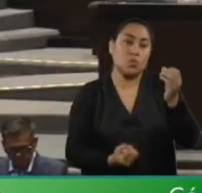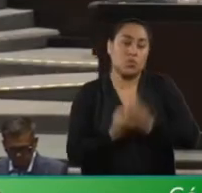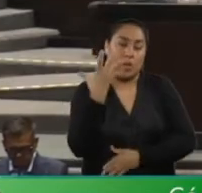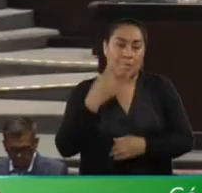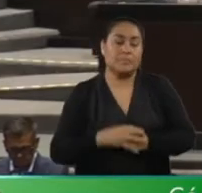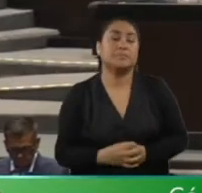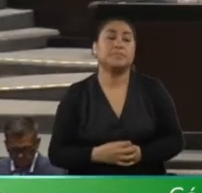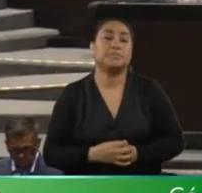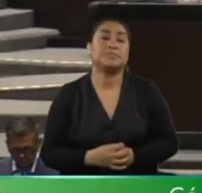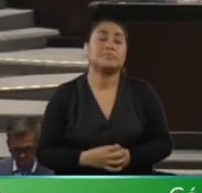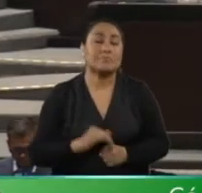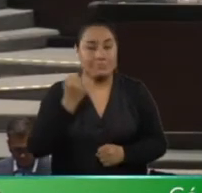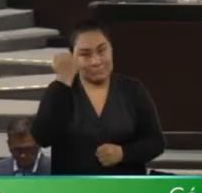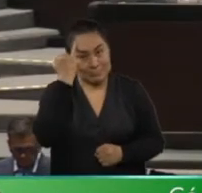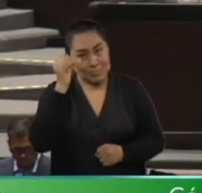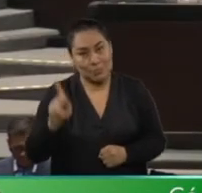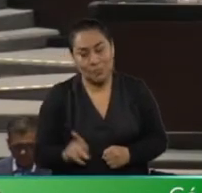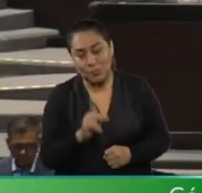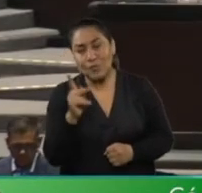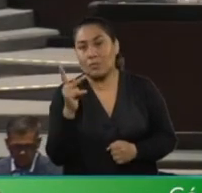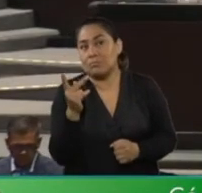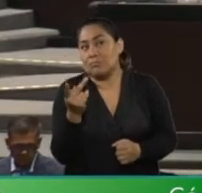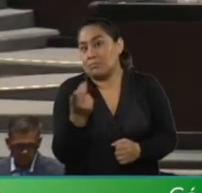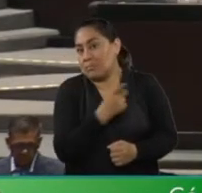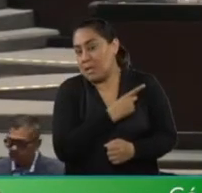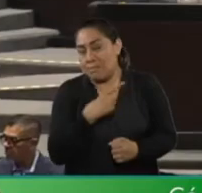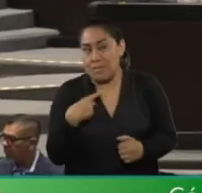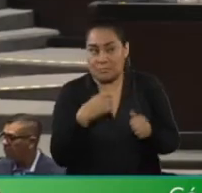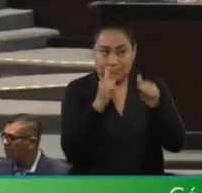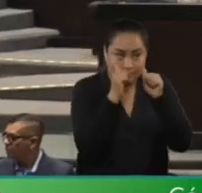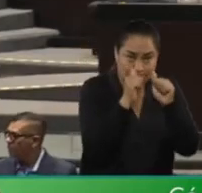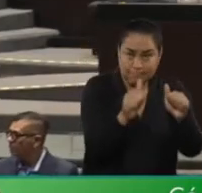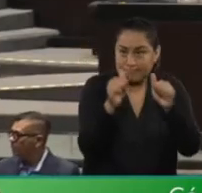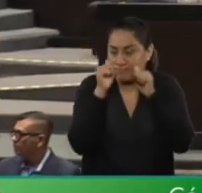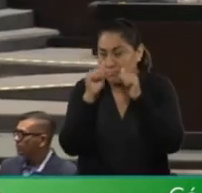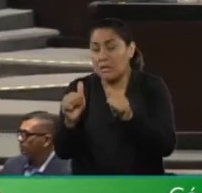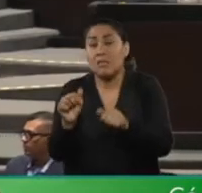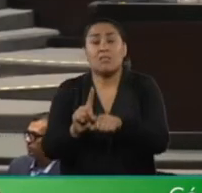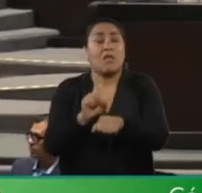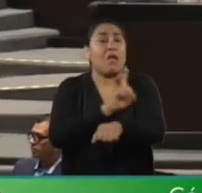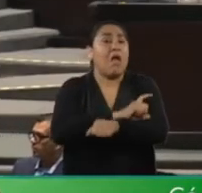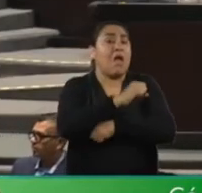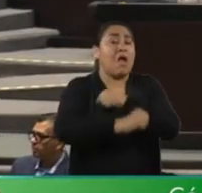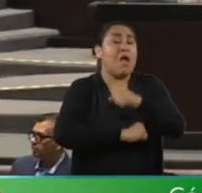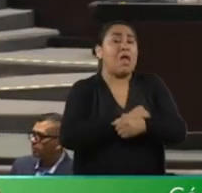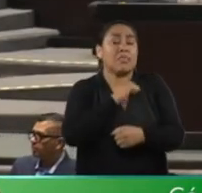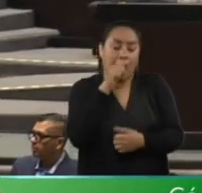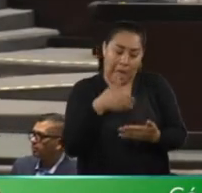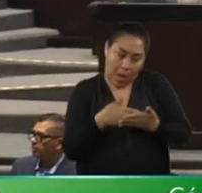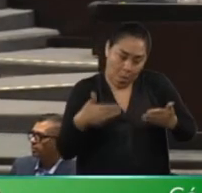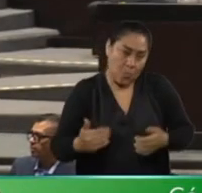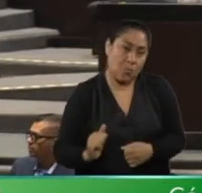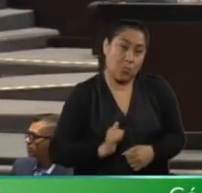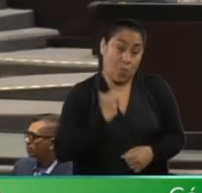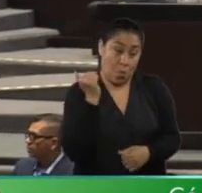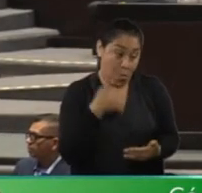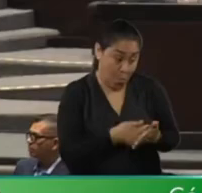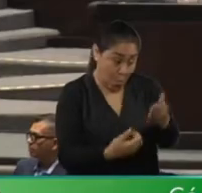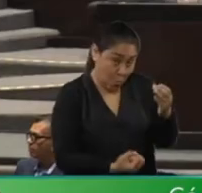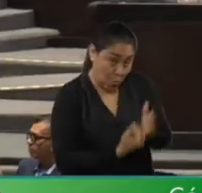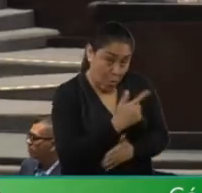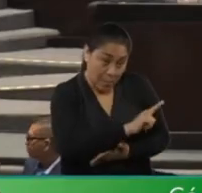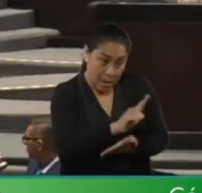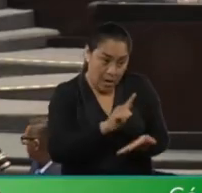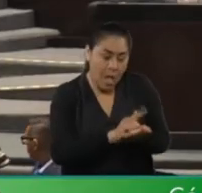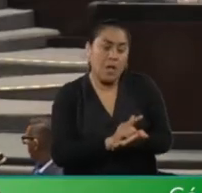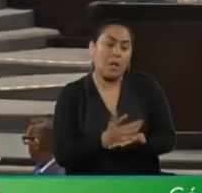que tenemos con los pueblos y comunidades indígenas es histórica. Con este dictamen tenemos la posibilidad